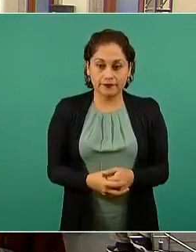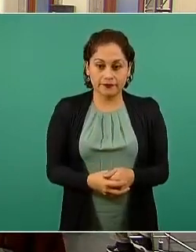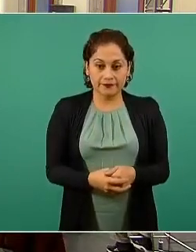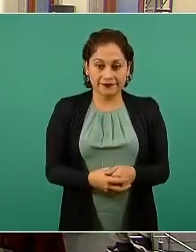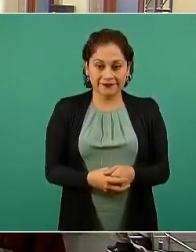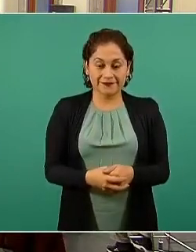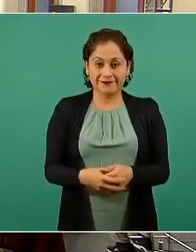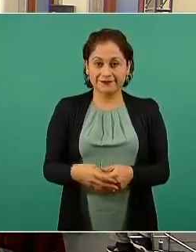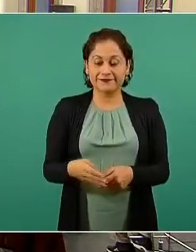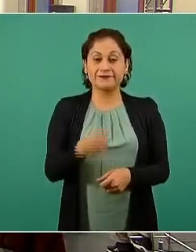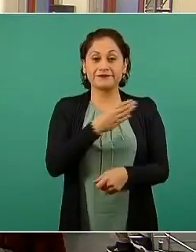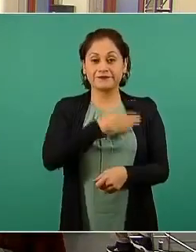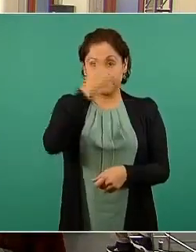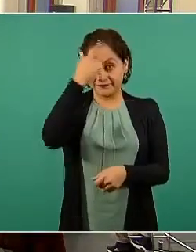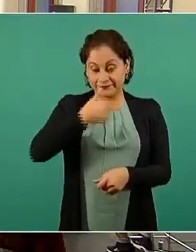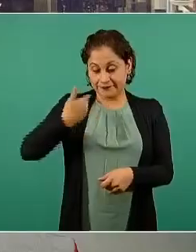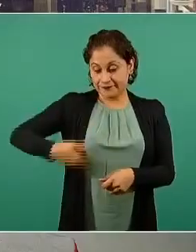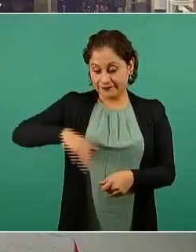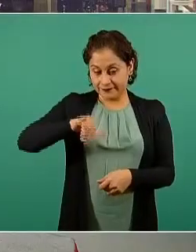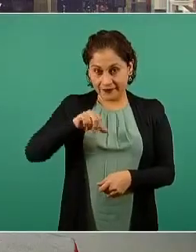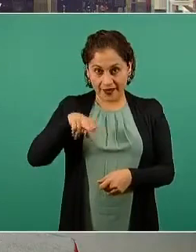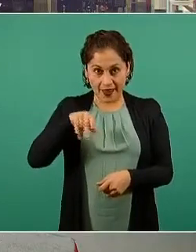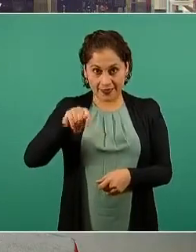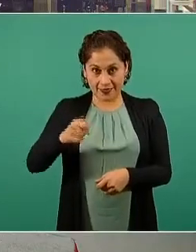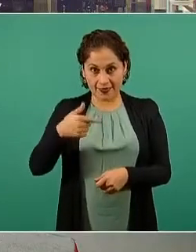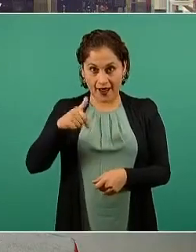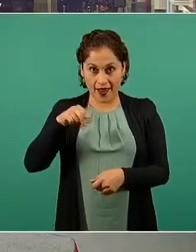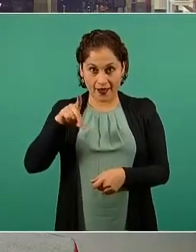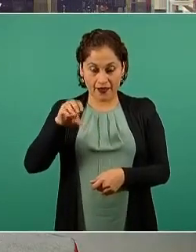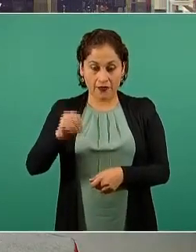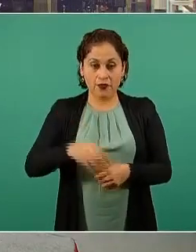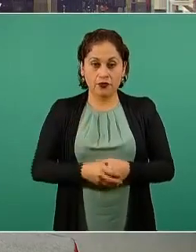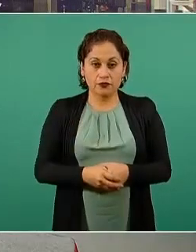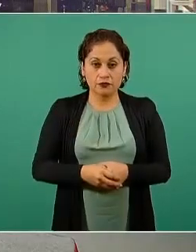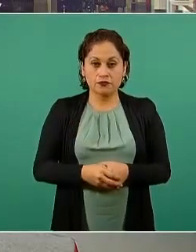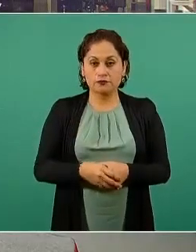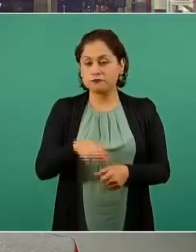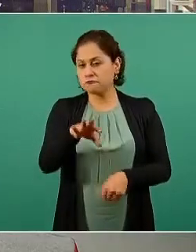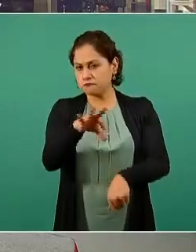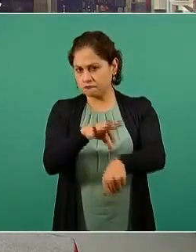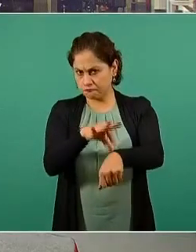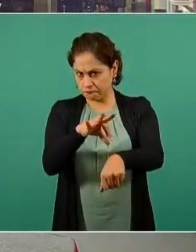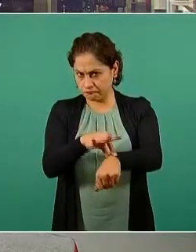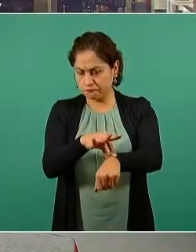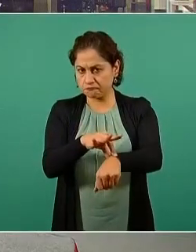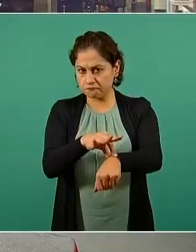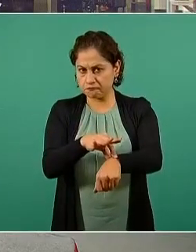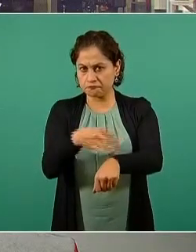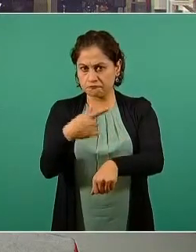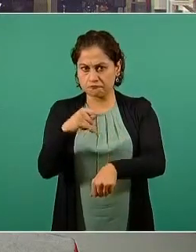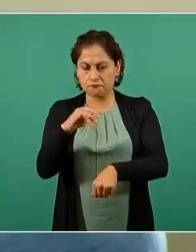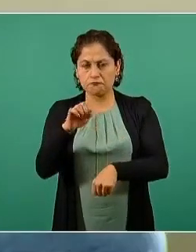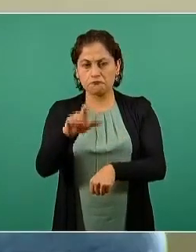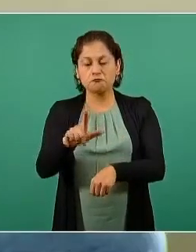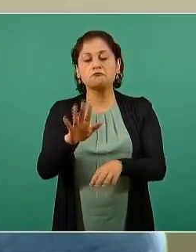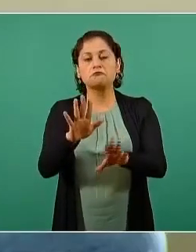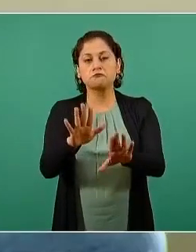Gracias, buenas noches. Janet Galindo, de Mundo Farma. Doctor, ha surgido una noticia